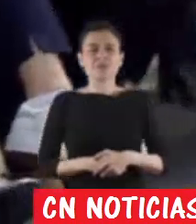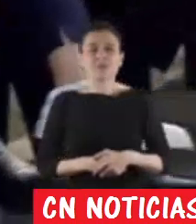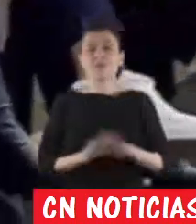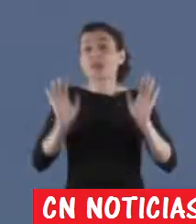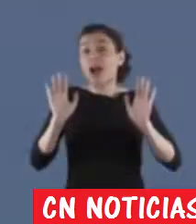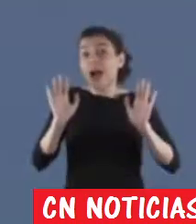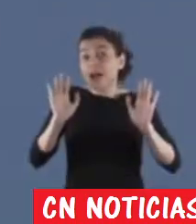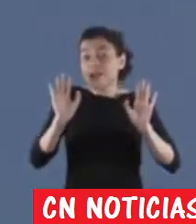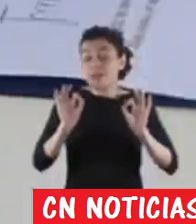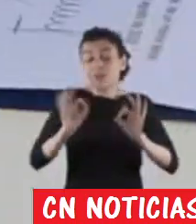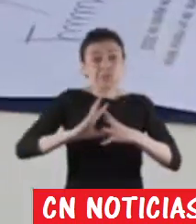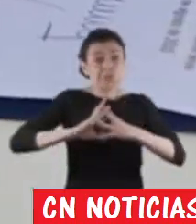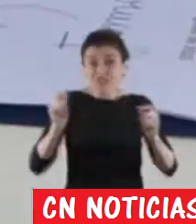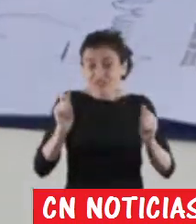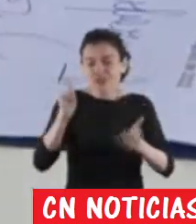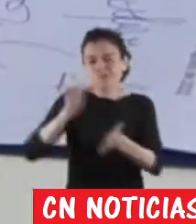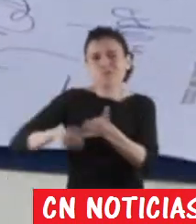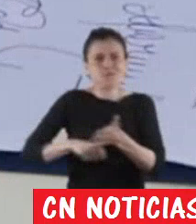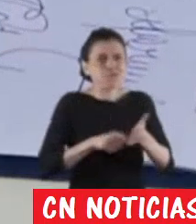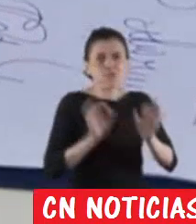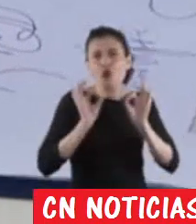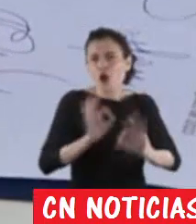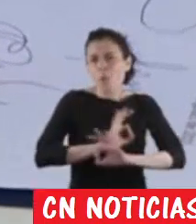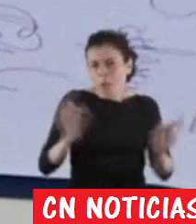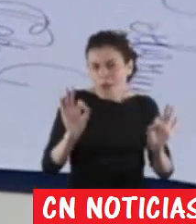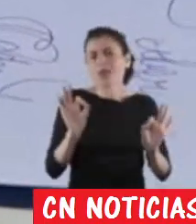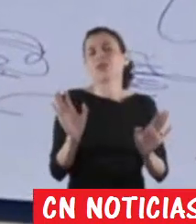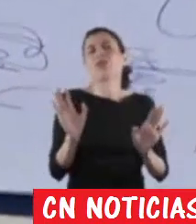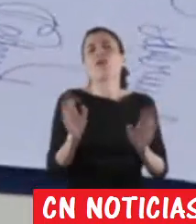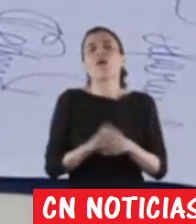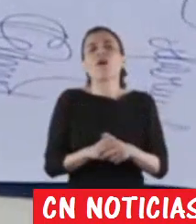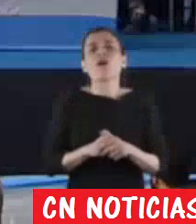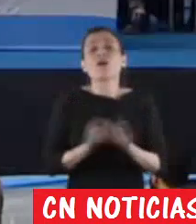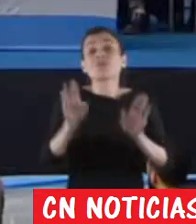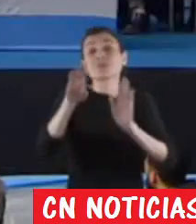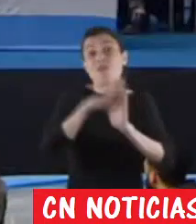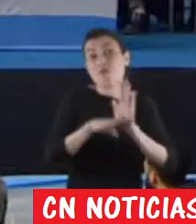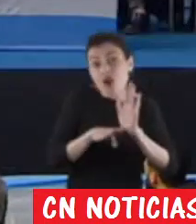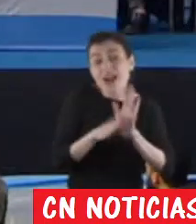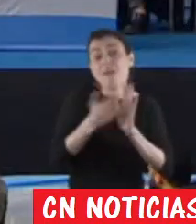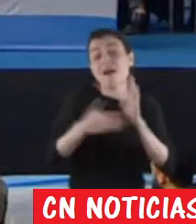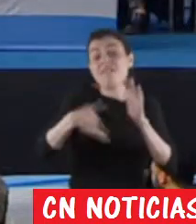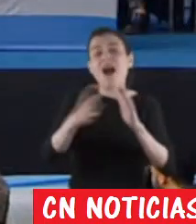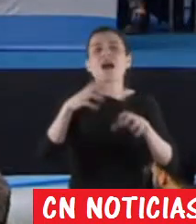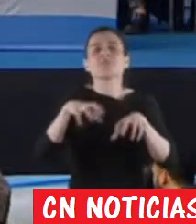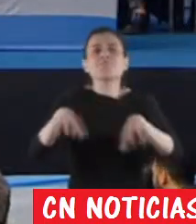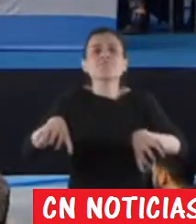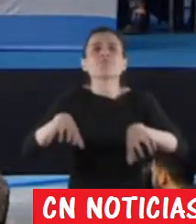Queda de este modo firmada el acta de intención en el marco del programa Mercados